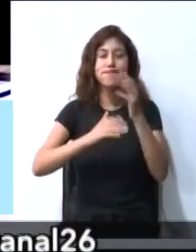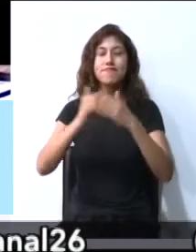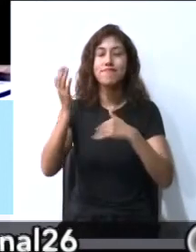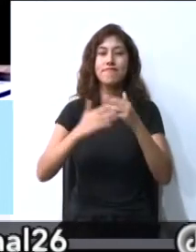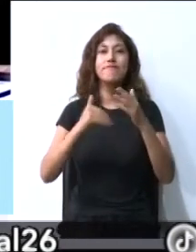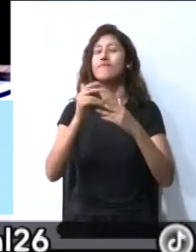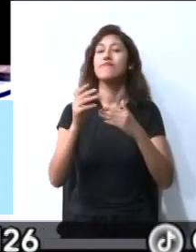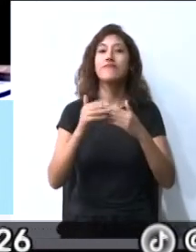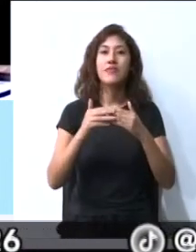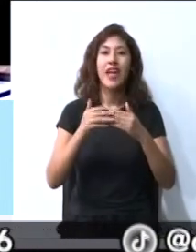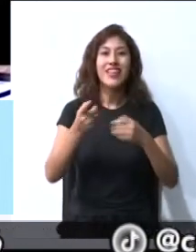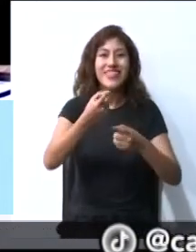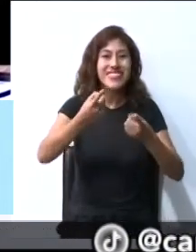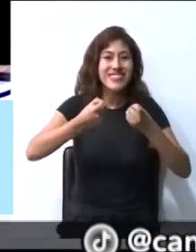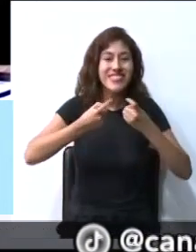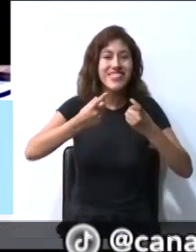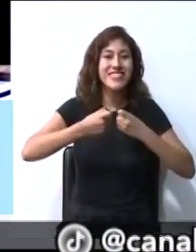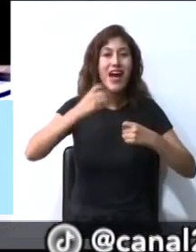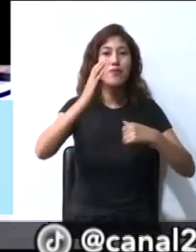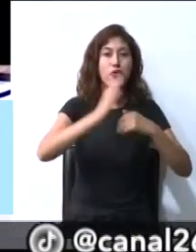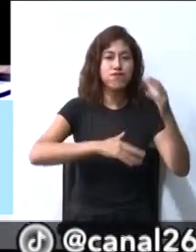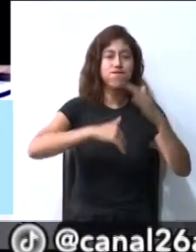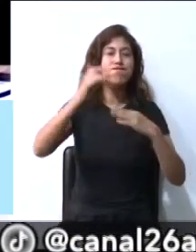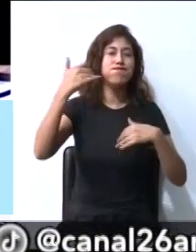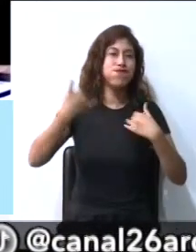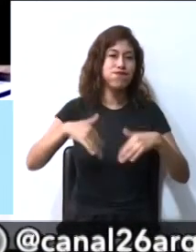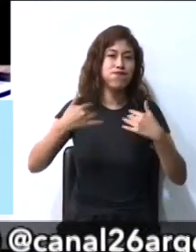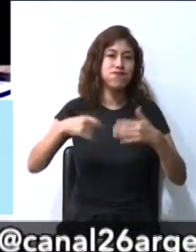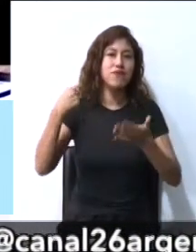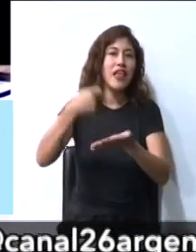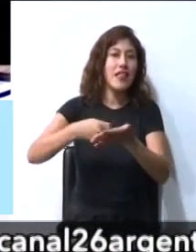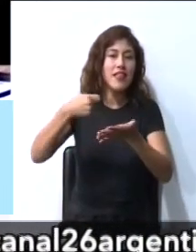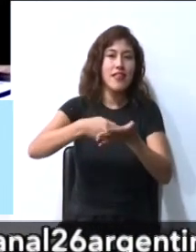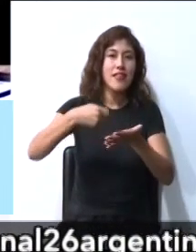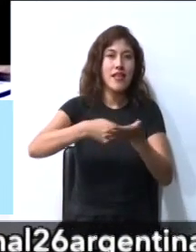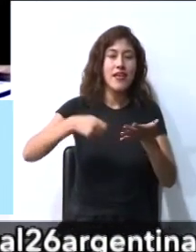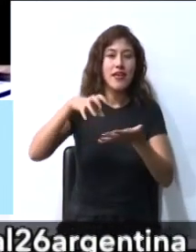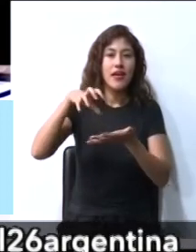ciudad puede desarrollarse sin un Estado que invierta en los sectores productivos,